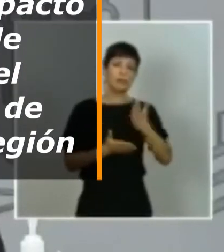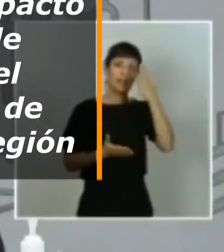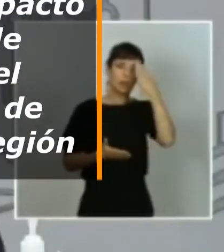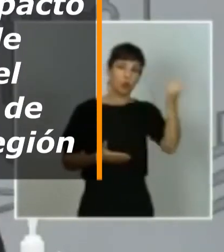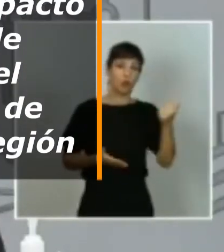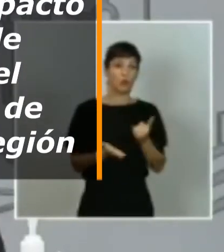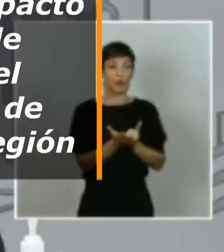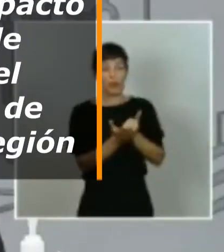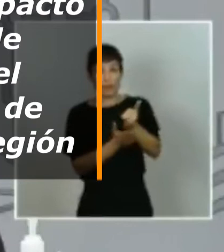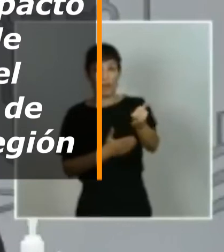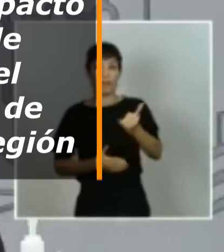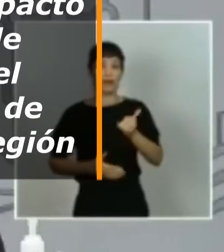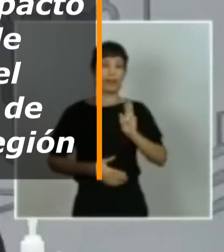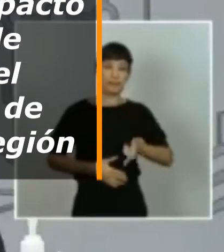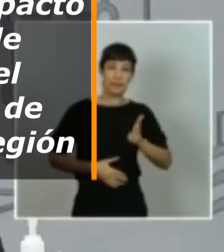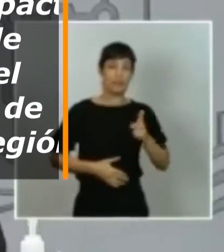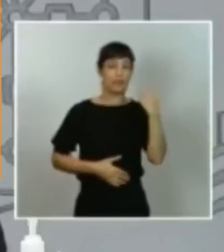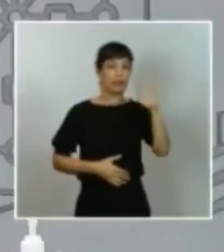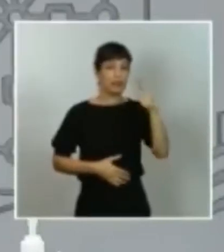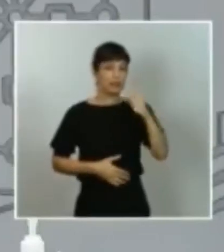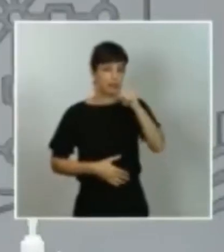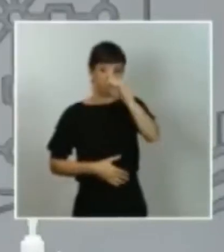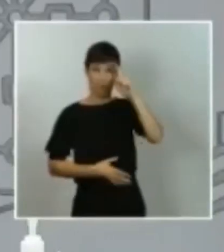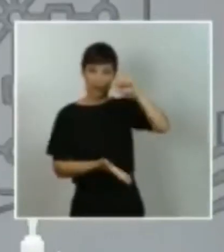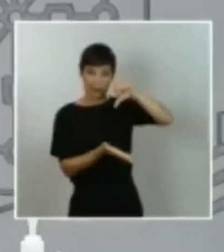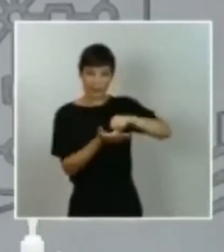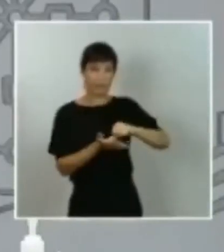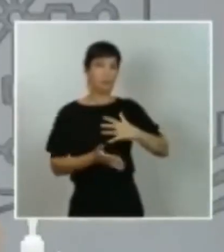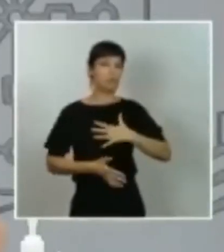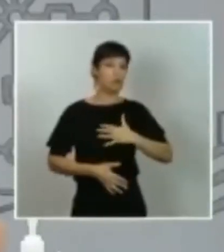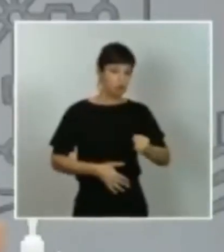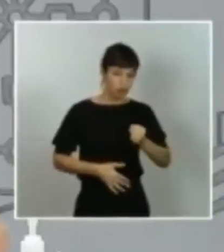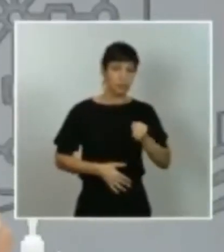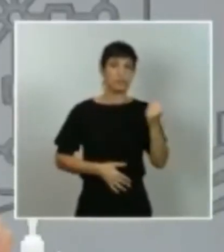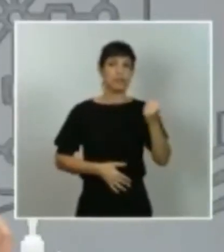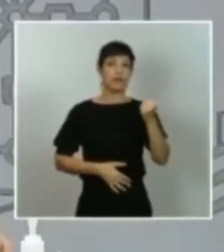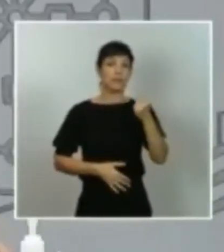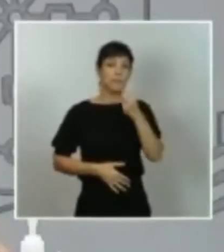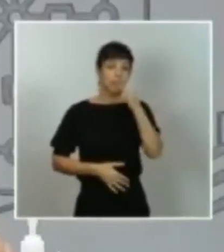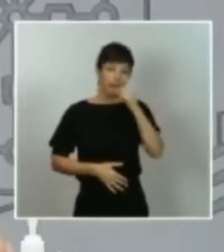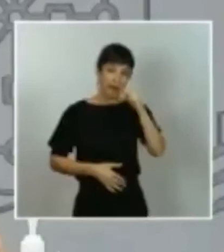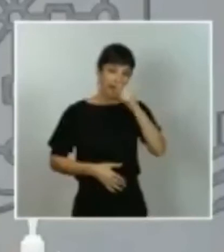Getafe, Leganés, Madrid, Móstoles, Parla y Torrejón de Ardoz.